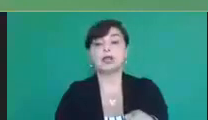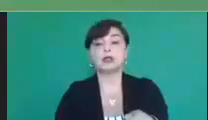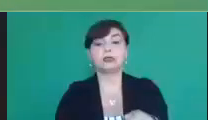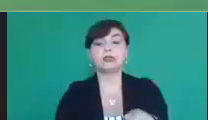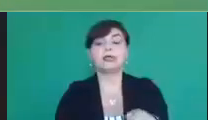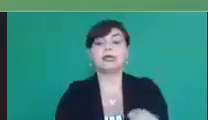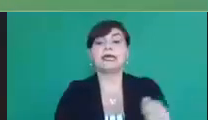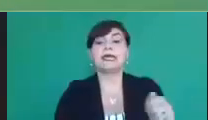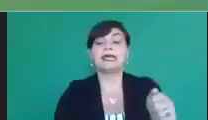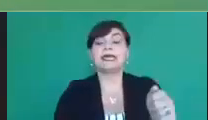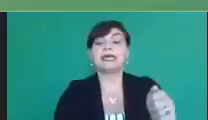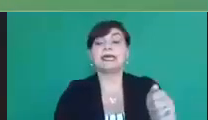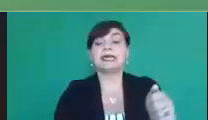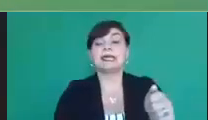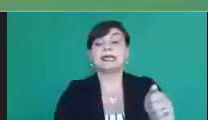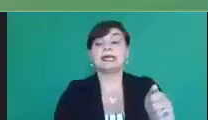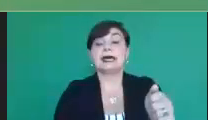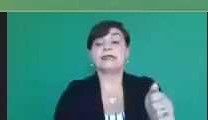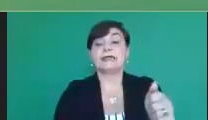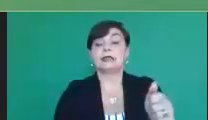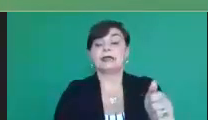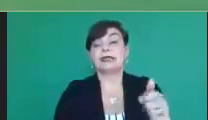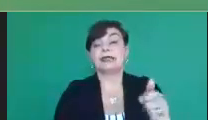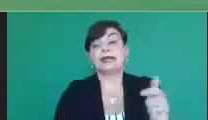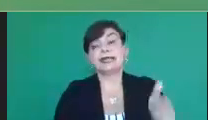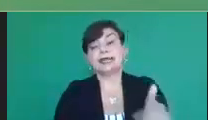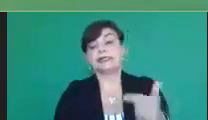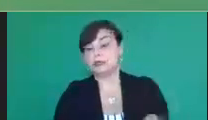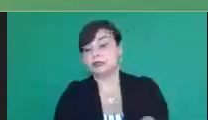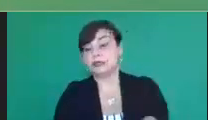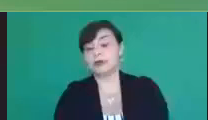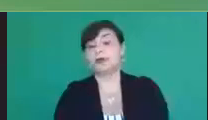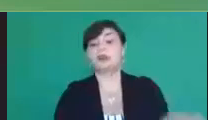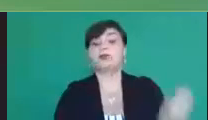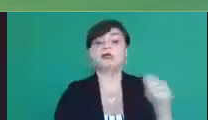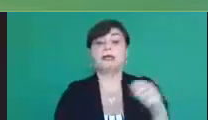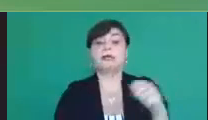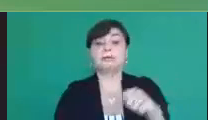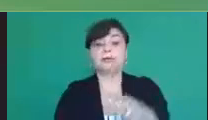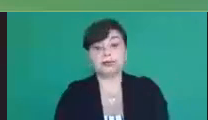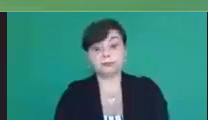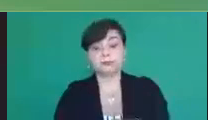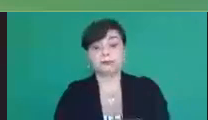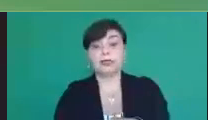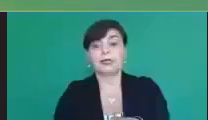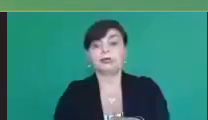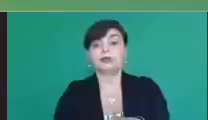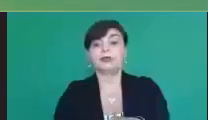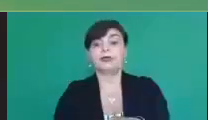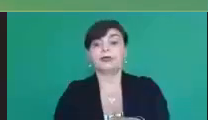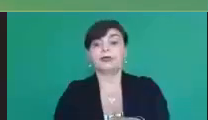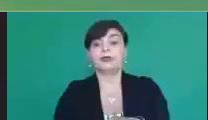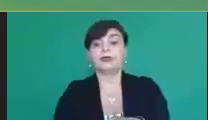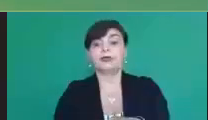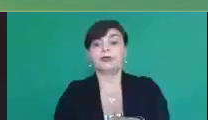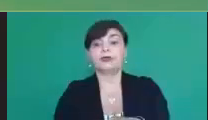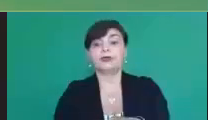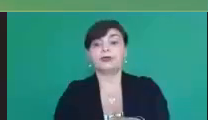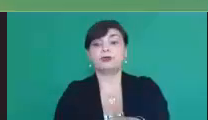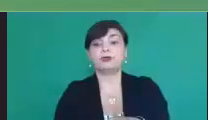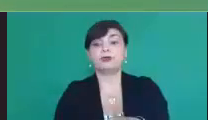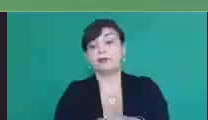ordeños y así contaminar la leche y sus derivados, pero también son